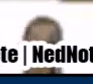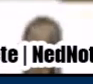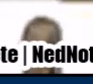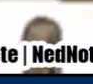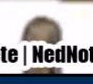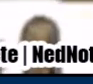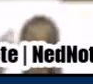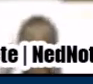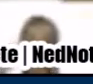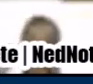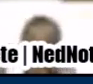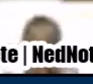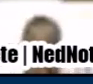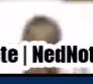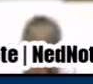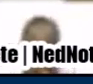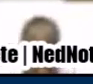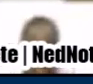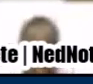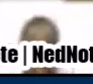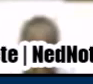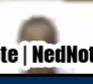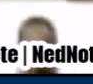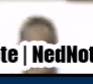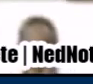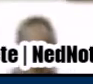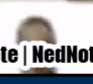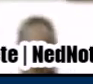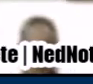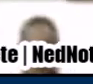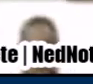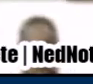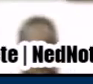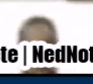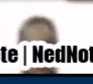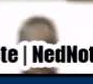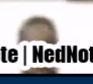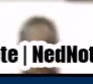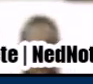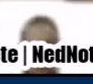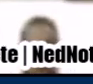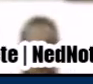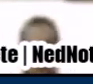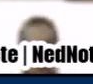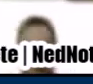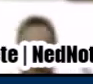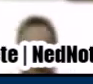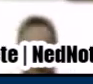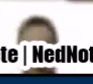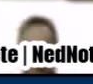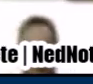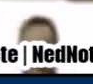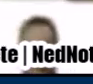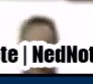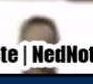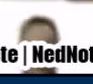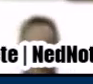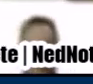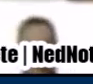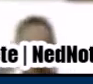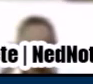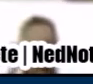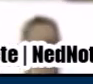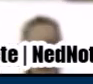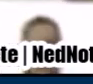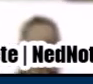de esas capacidades? Sí. No podemos desconocer lo que hemos hecho una y otra vez con respecto a la presión de calle, con respecto